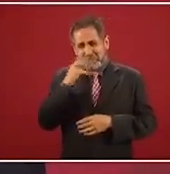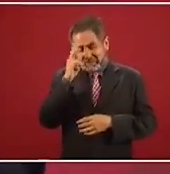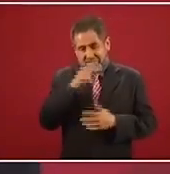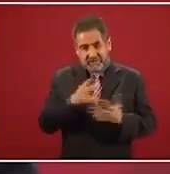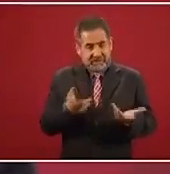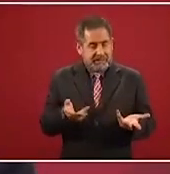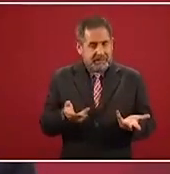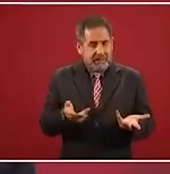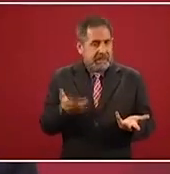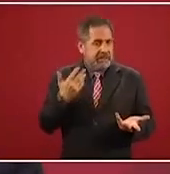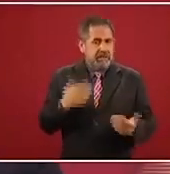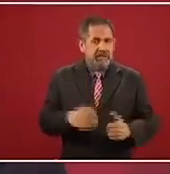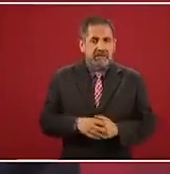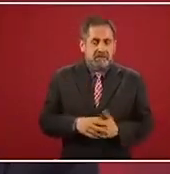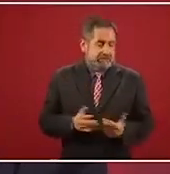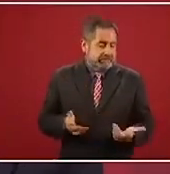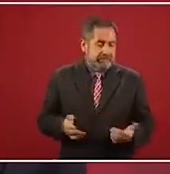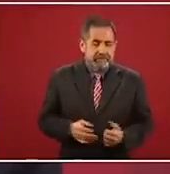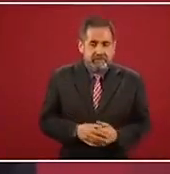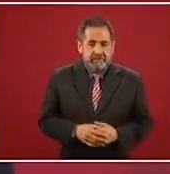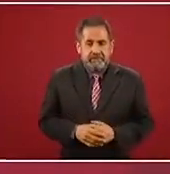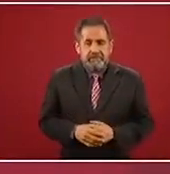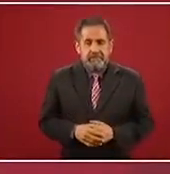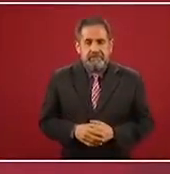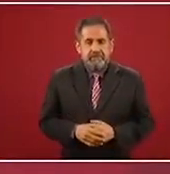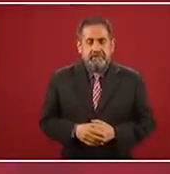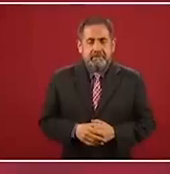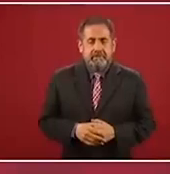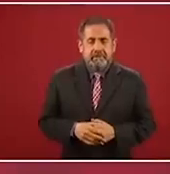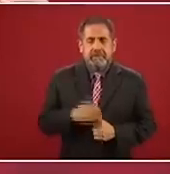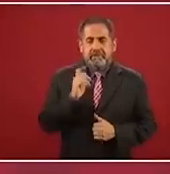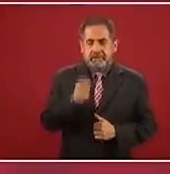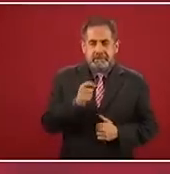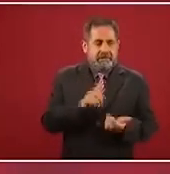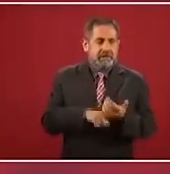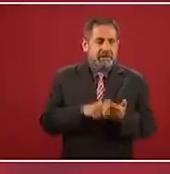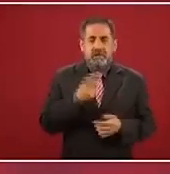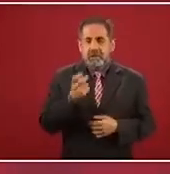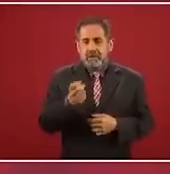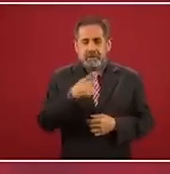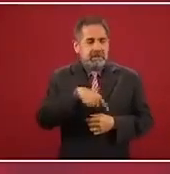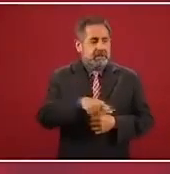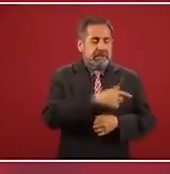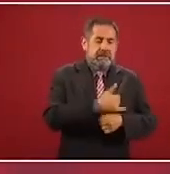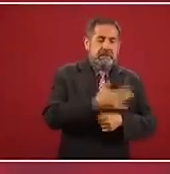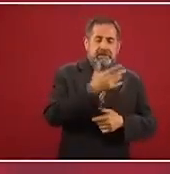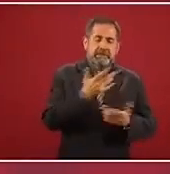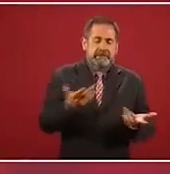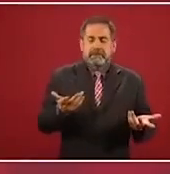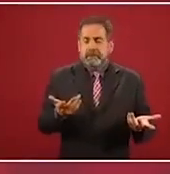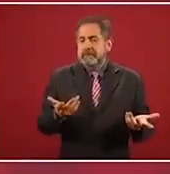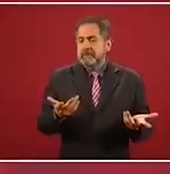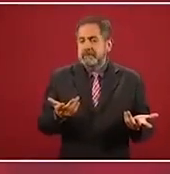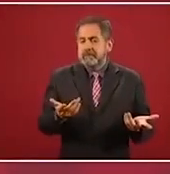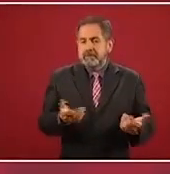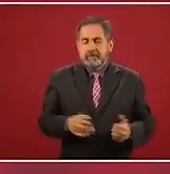Pues ni modo que eso no iba a impactar.